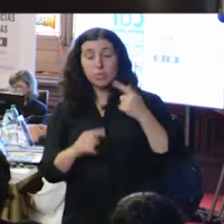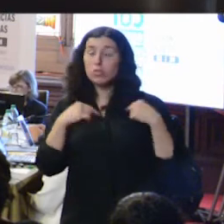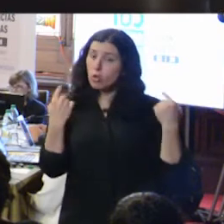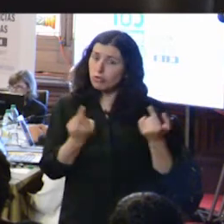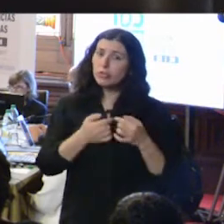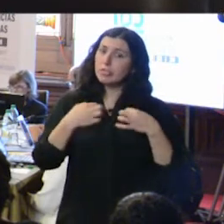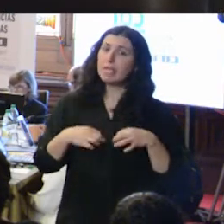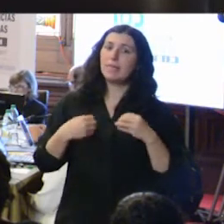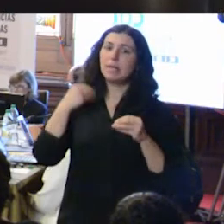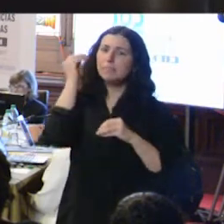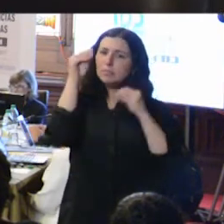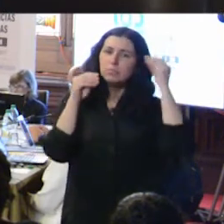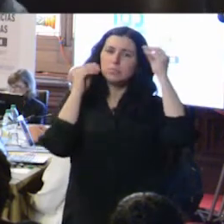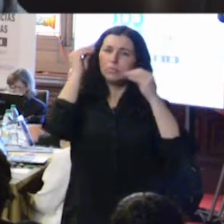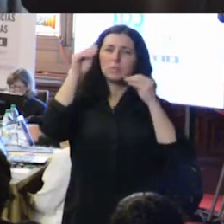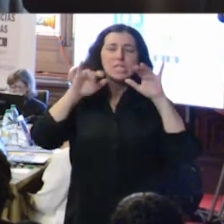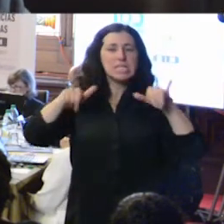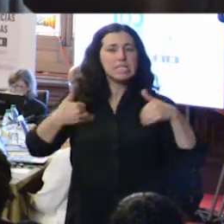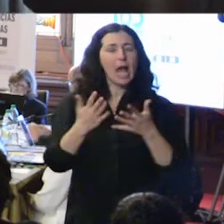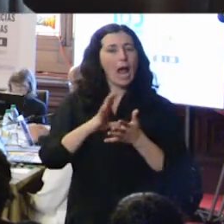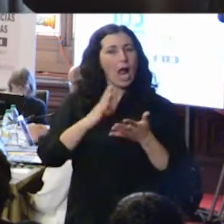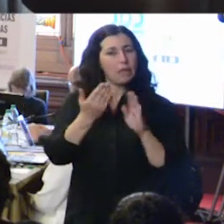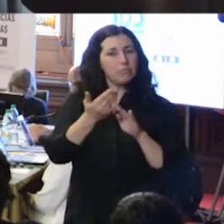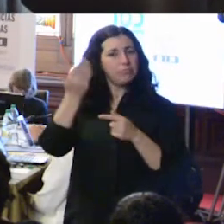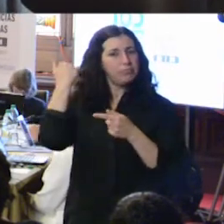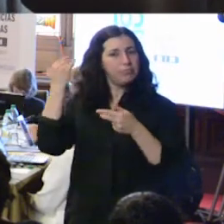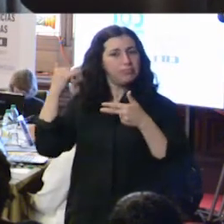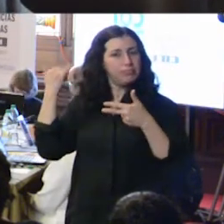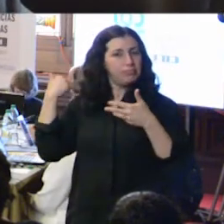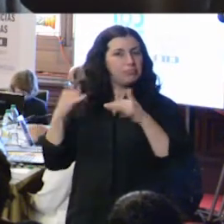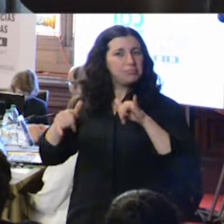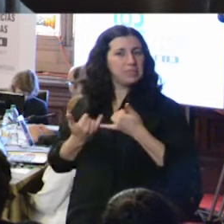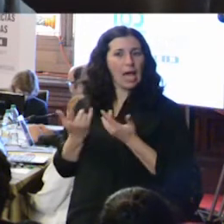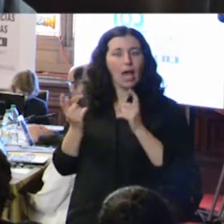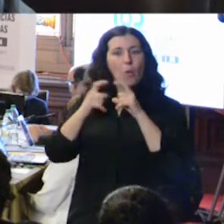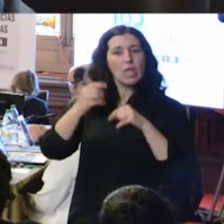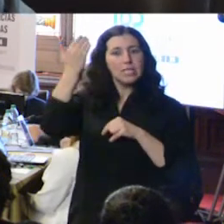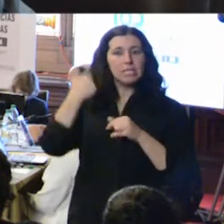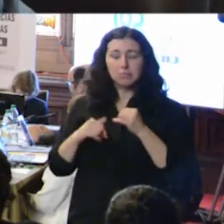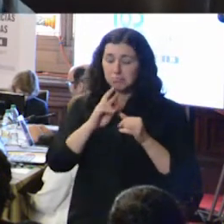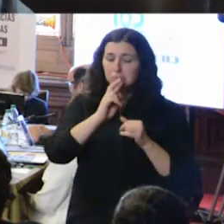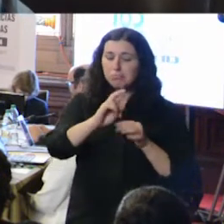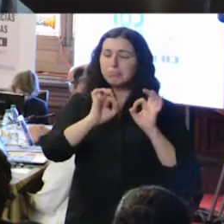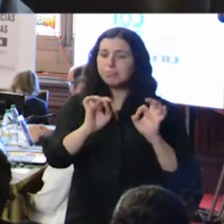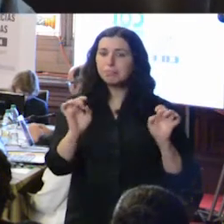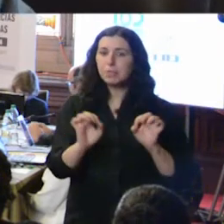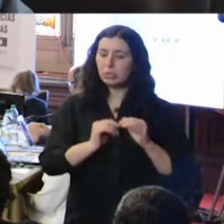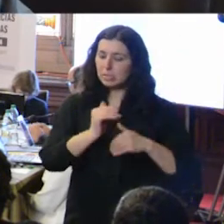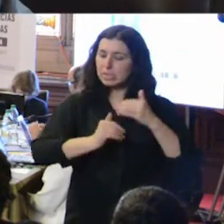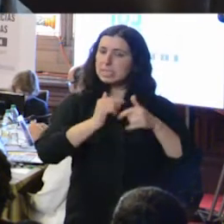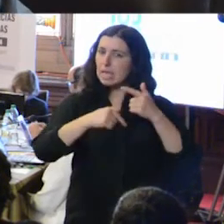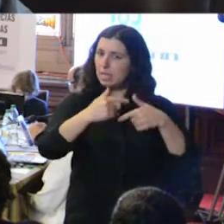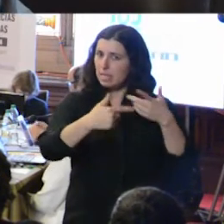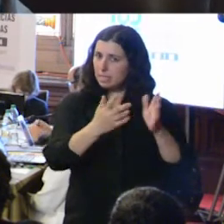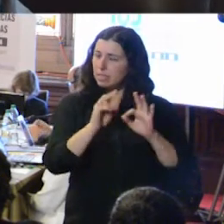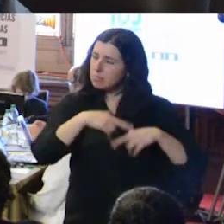preocupación cuando hay algunos aspectos que ya se han dado respuesta a lo que se había planteado en la audiencia anterior, el que sí se